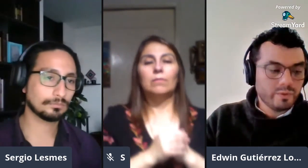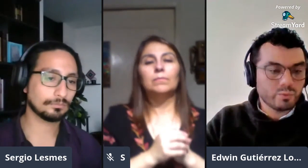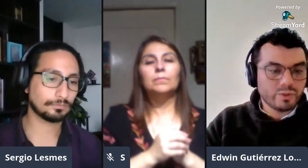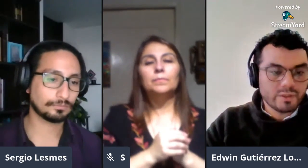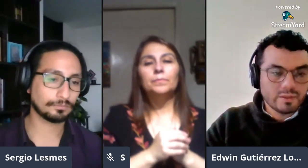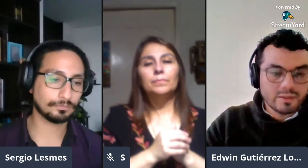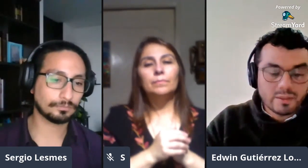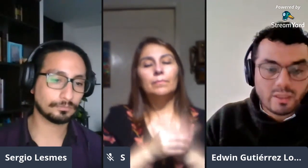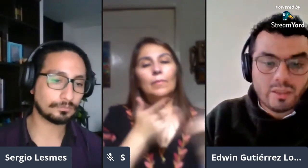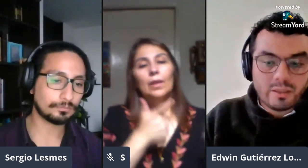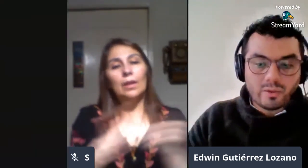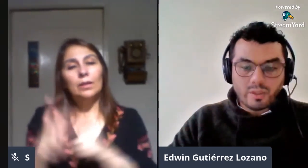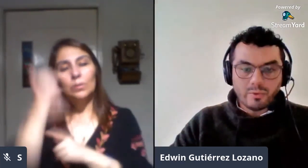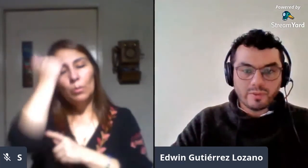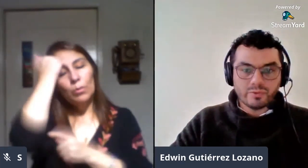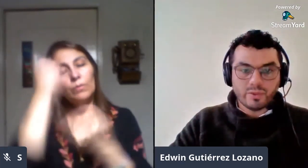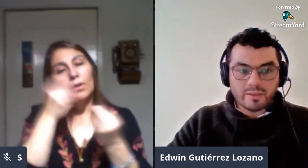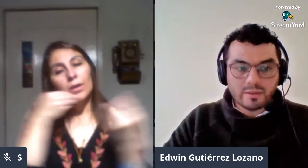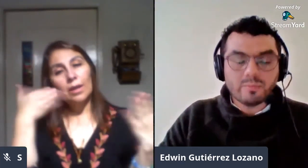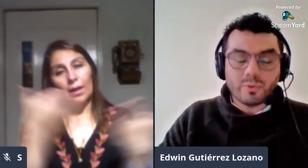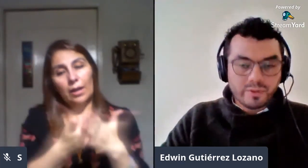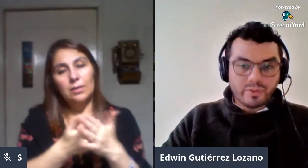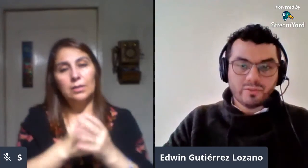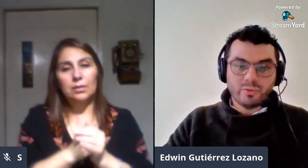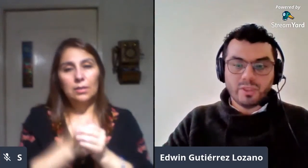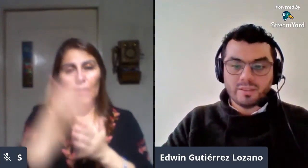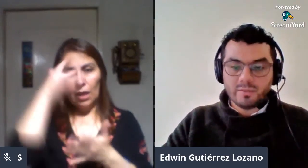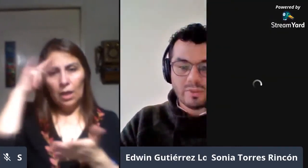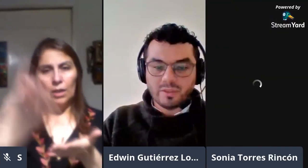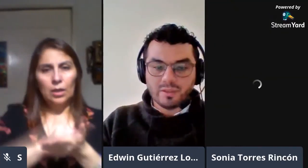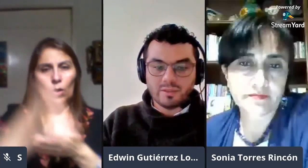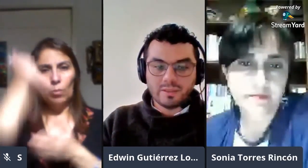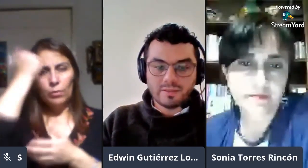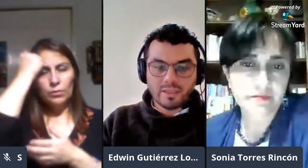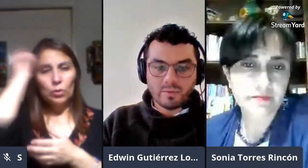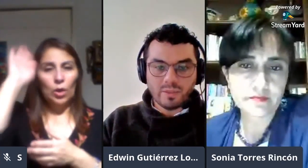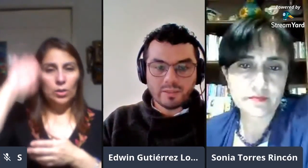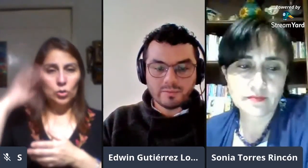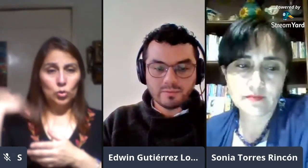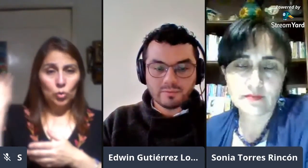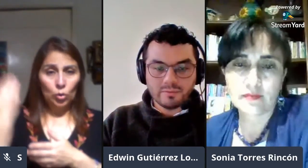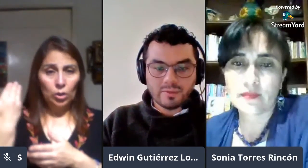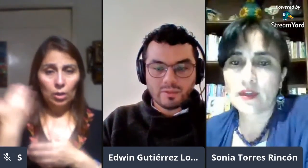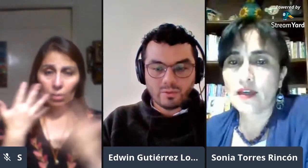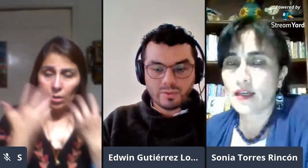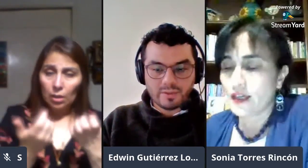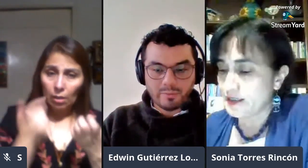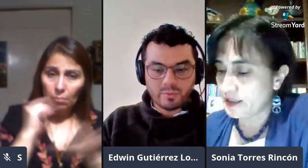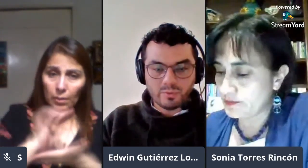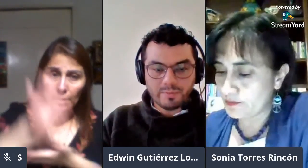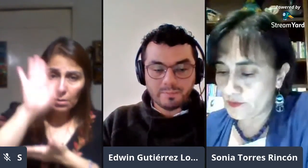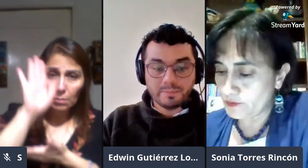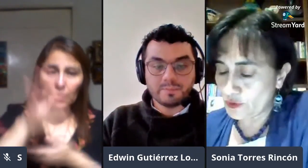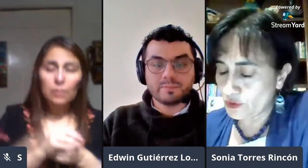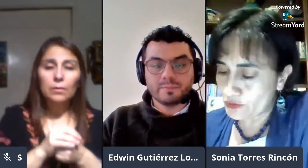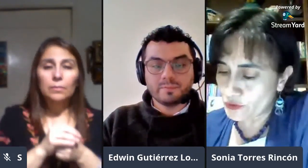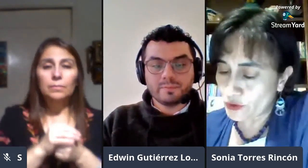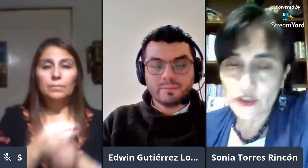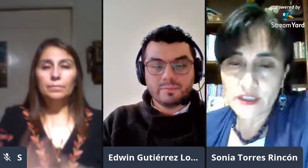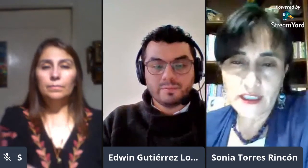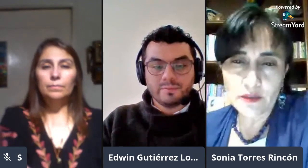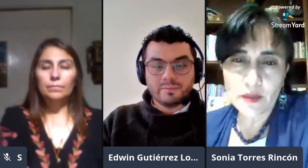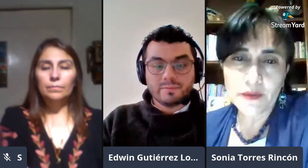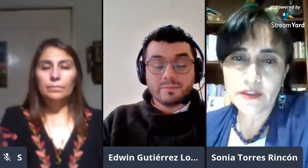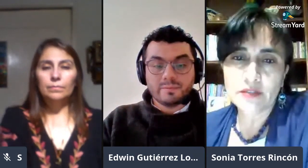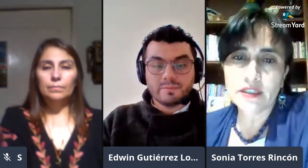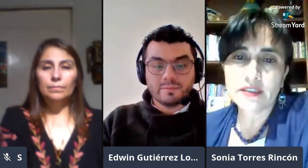Listo, profe, muchas gracias. Creo que la profesora Sonia también desea hablar sobre esta pregunta. Yo